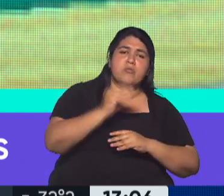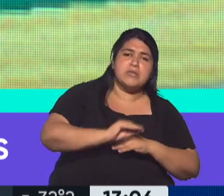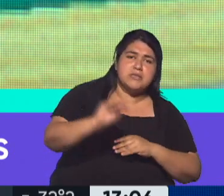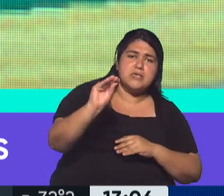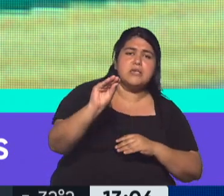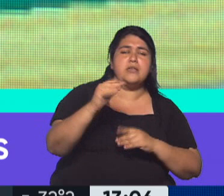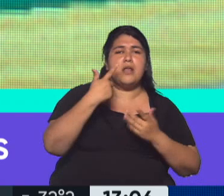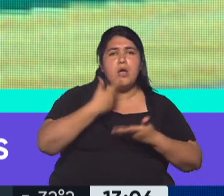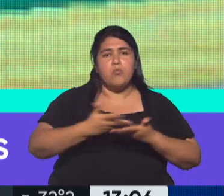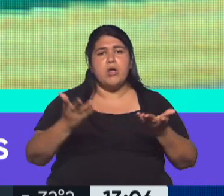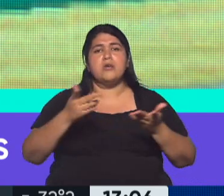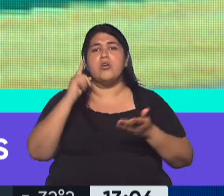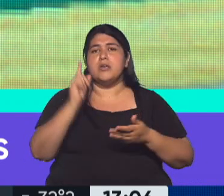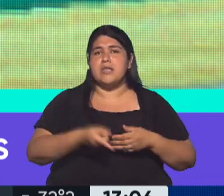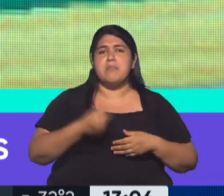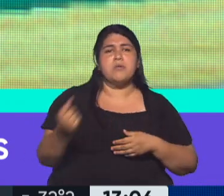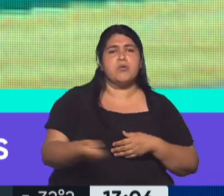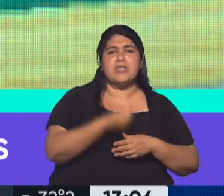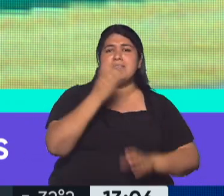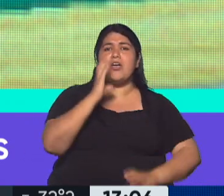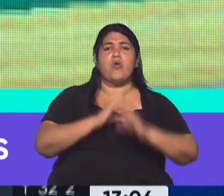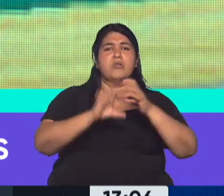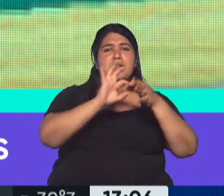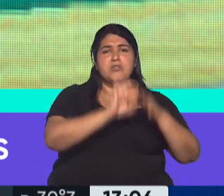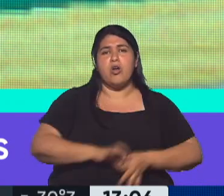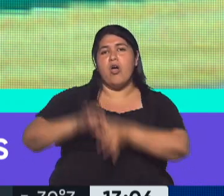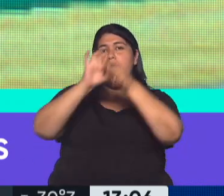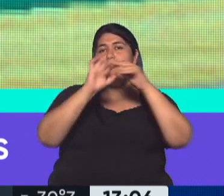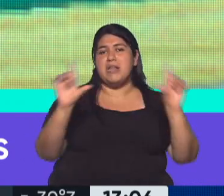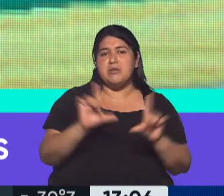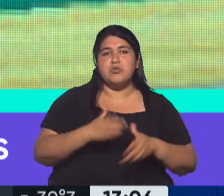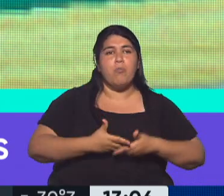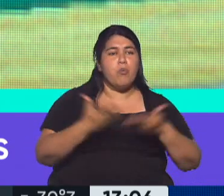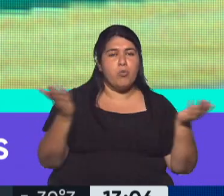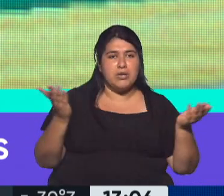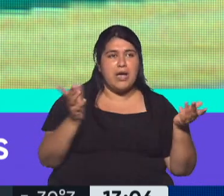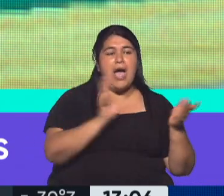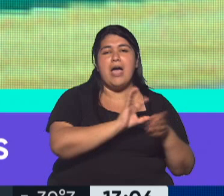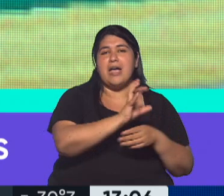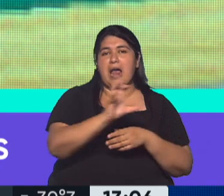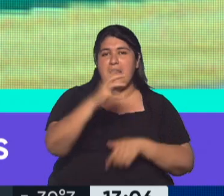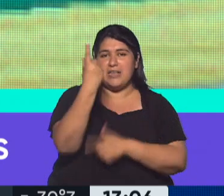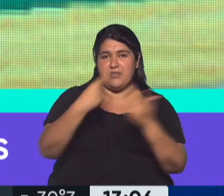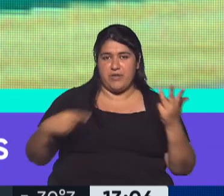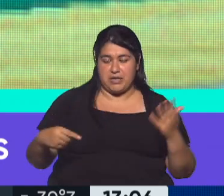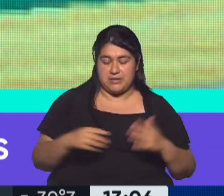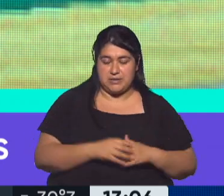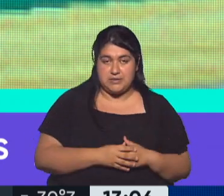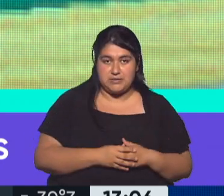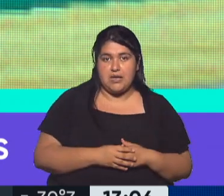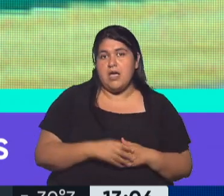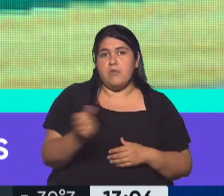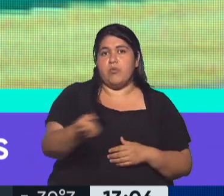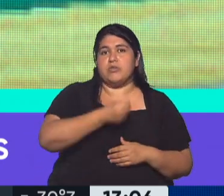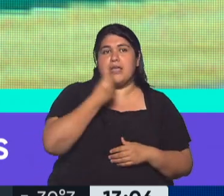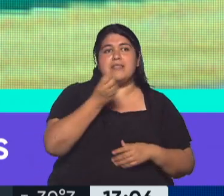la comunicación federal, tan importante para la televisión pública, para los medios públicos, debería ser así de importante también para el resto de los